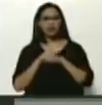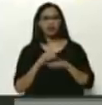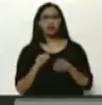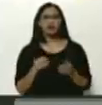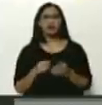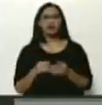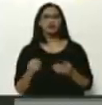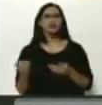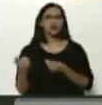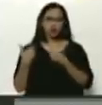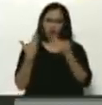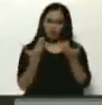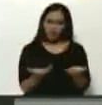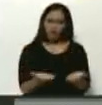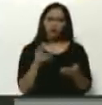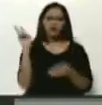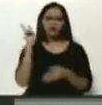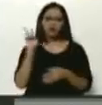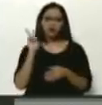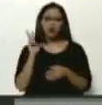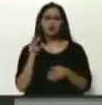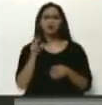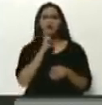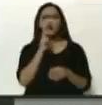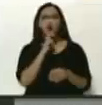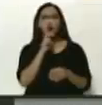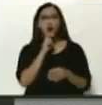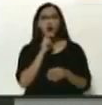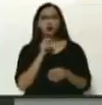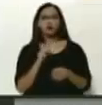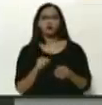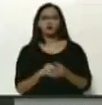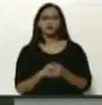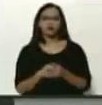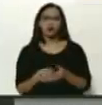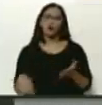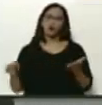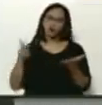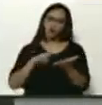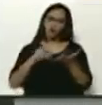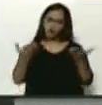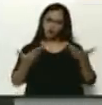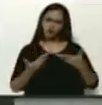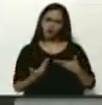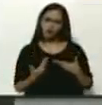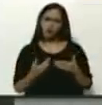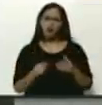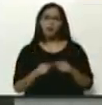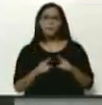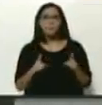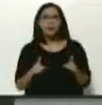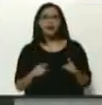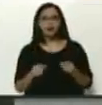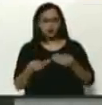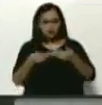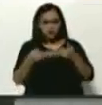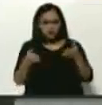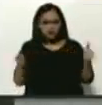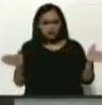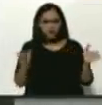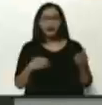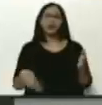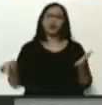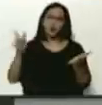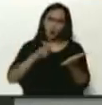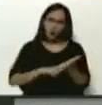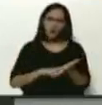devolviéndole a Venezuela su oro. Bueno, devolviéndoselo no, pues, físicamente no, pero abriendo las puertas para que sea devuelto al